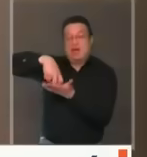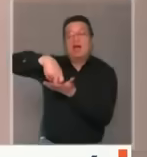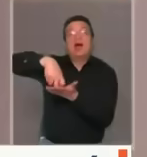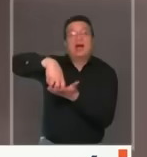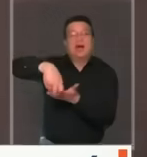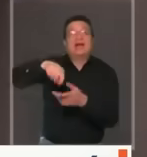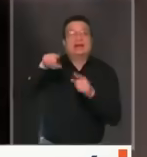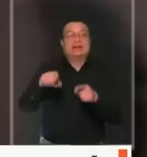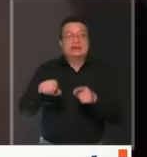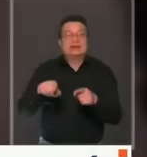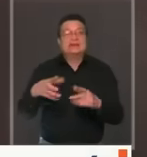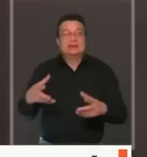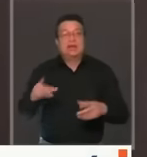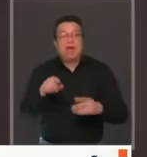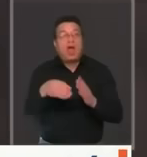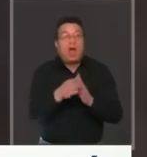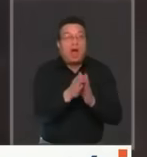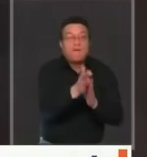Ten la vuelta.